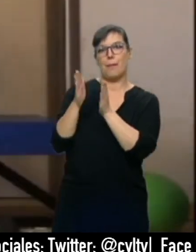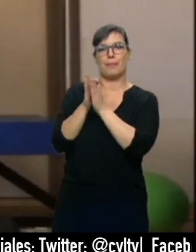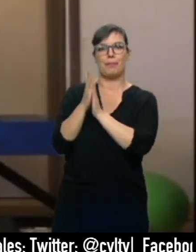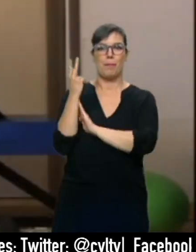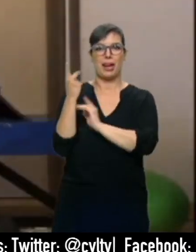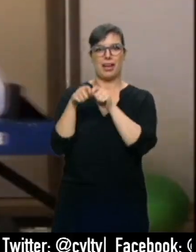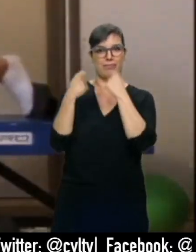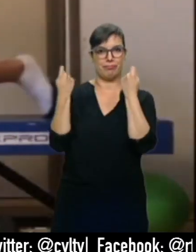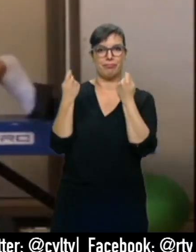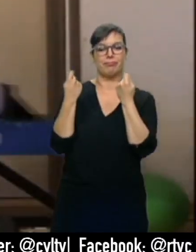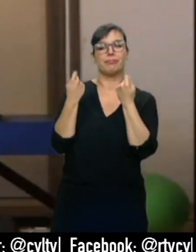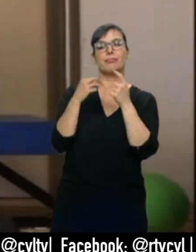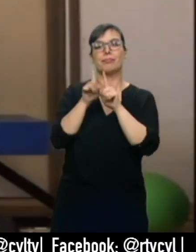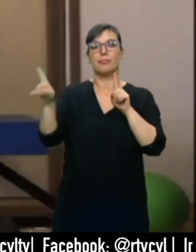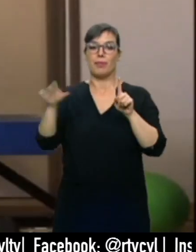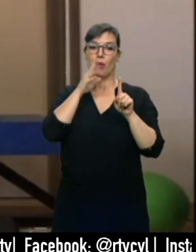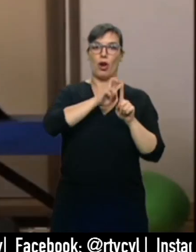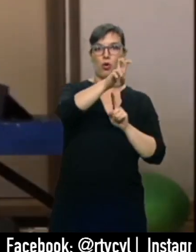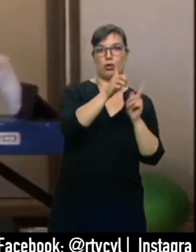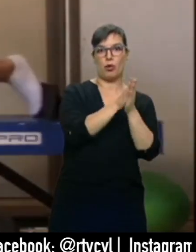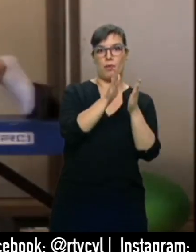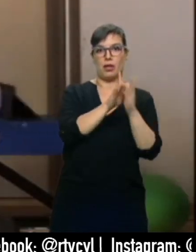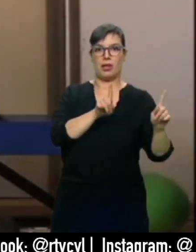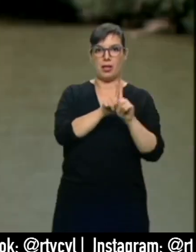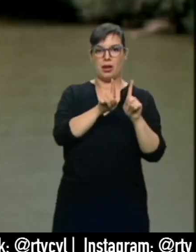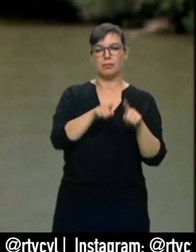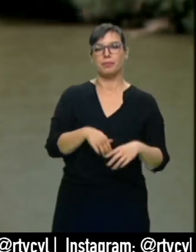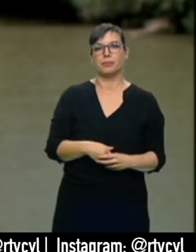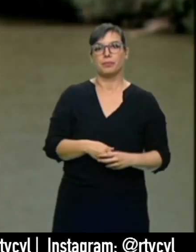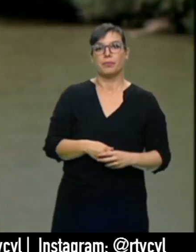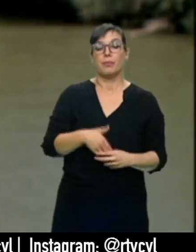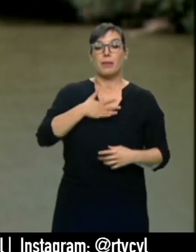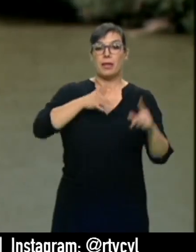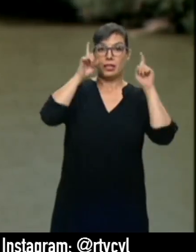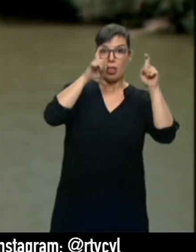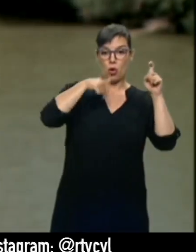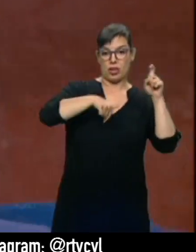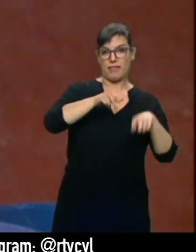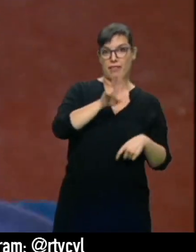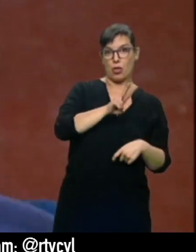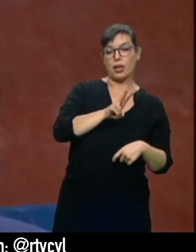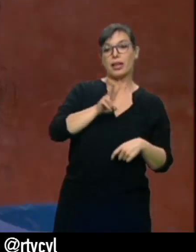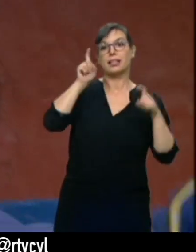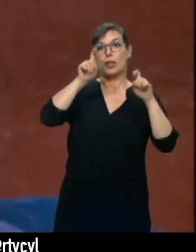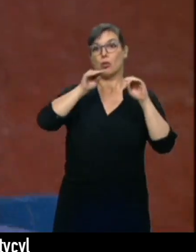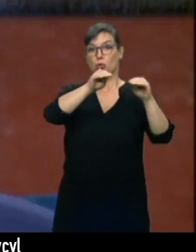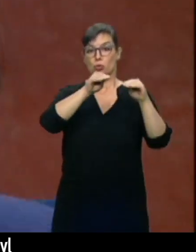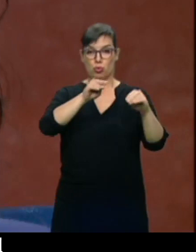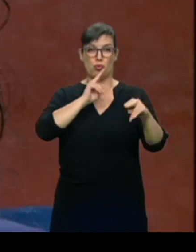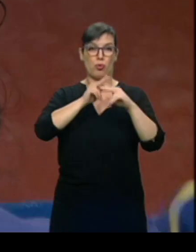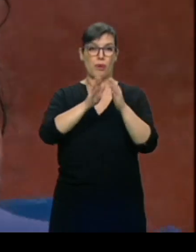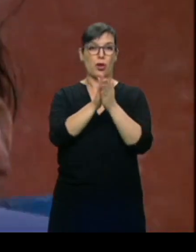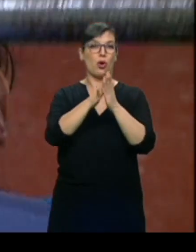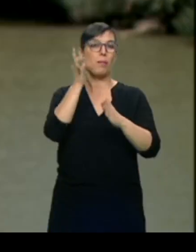María Corbera, que también había formado parte del equipo nacional. Tanto mi entrenador de aquí de Valladolid como el entrenador de María Corbera se